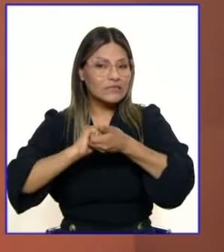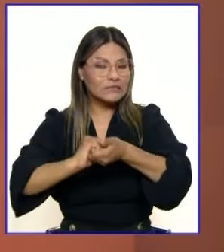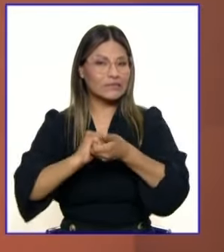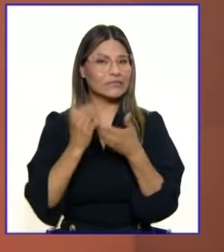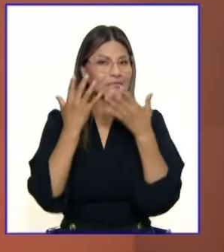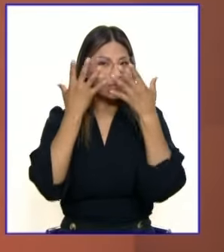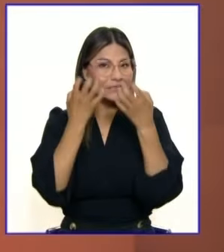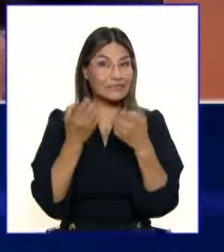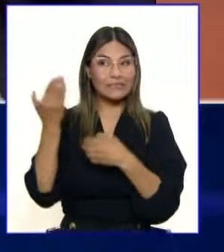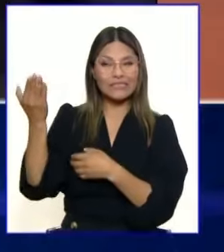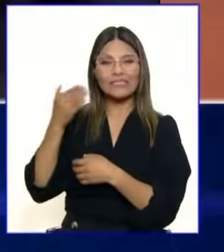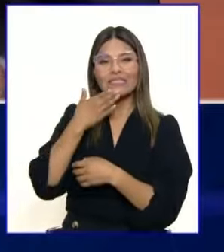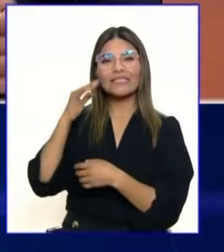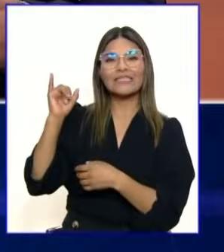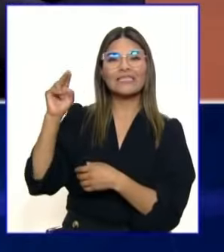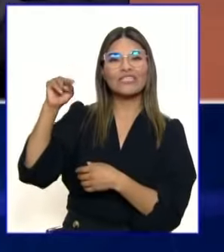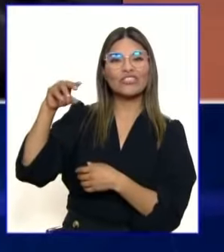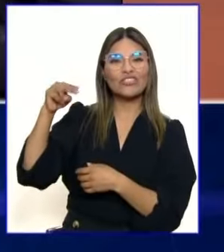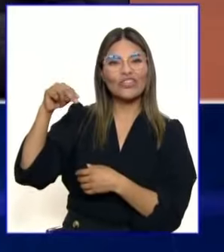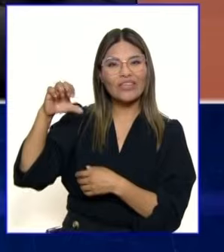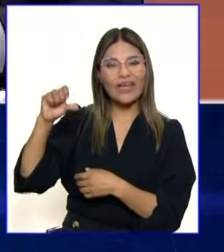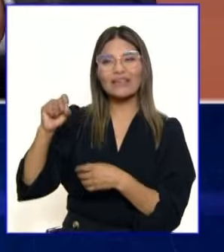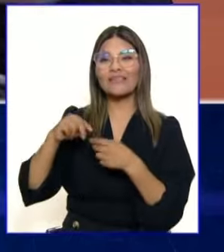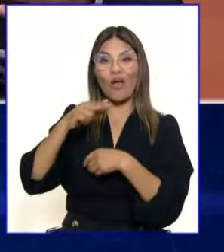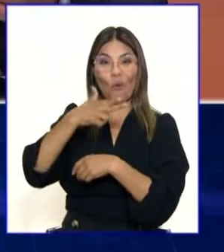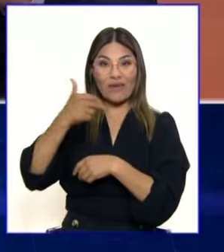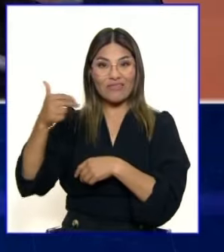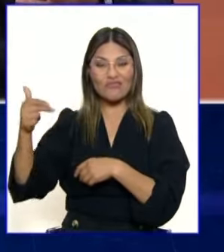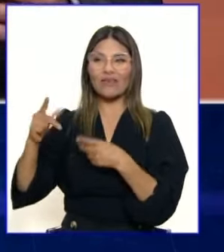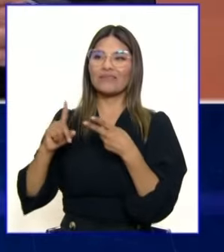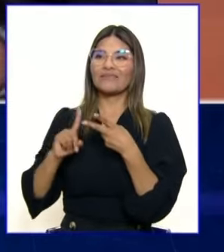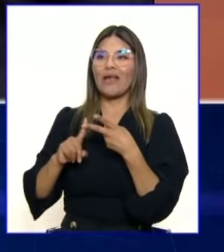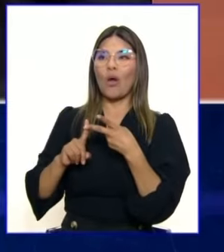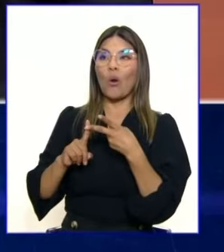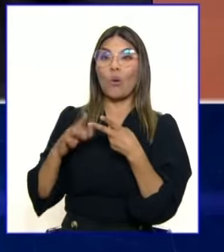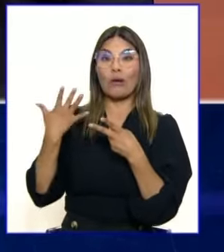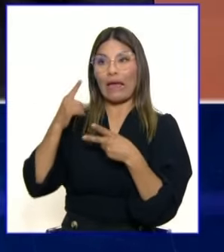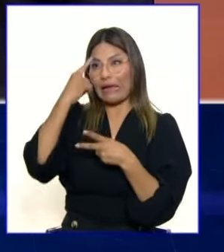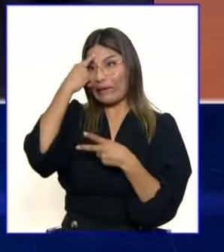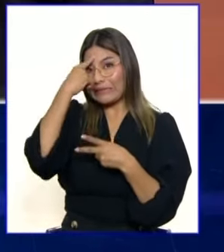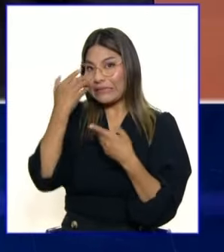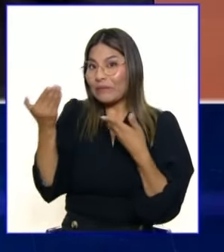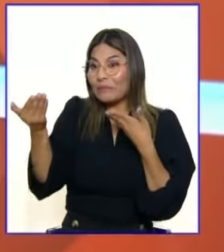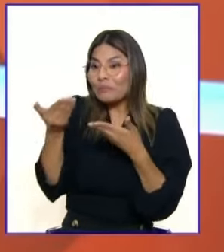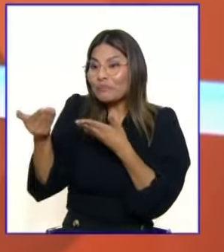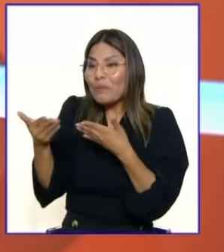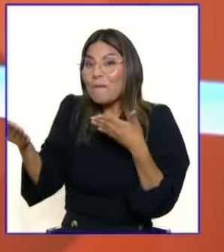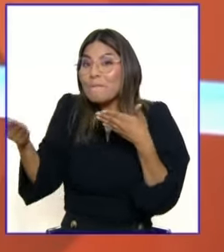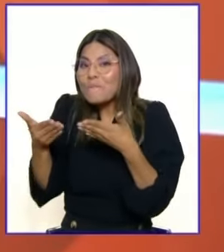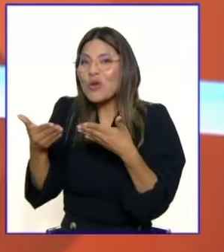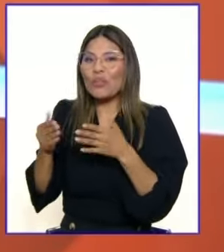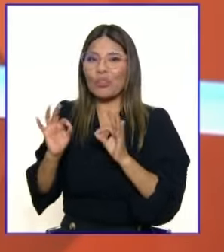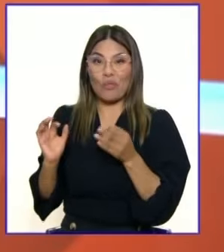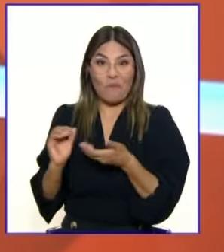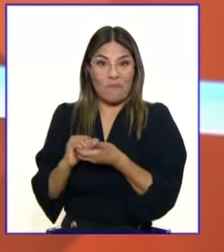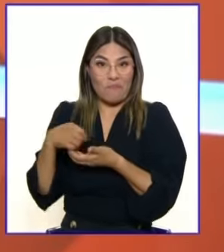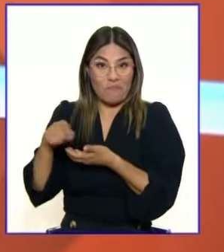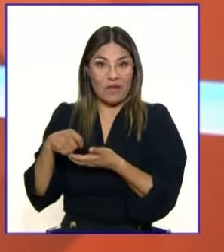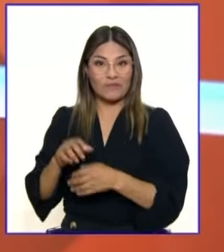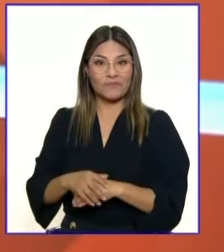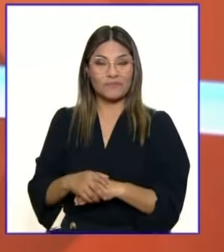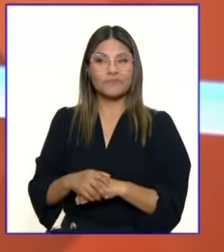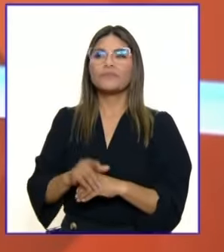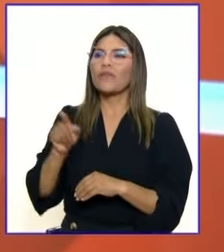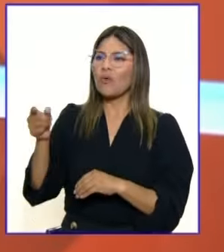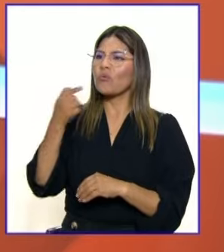con Indonesia, posiblemente con la India, ¿no? Todo esto tiene que tomarse en cuenta. En este caso, por ejemplo, usted mencionó el tema de los protocolos. Si